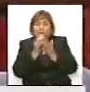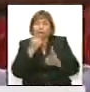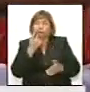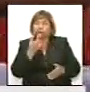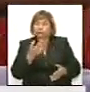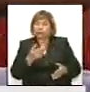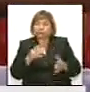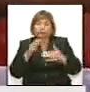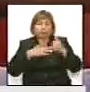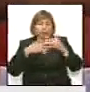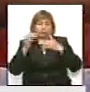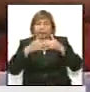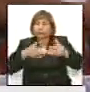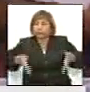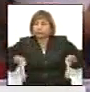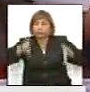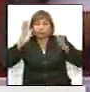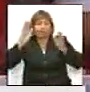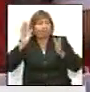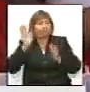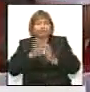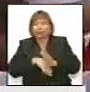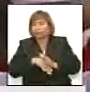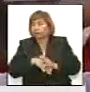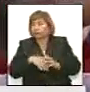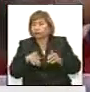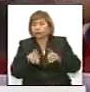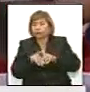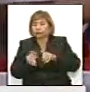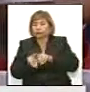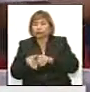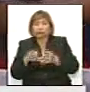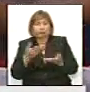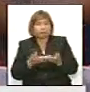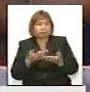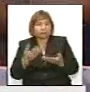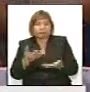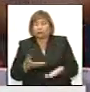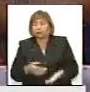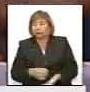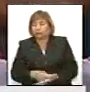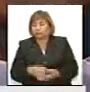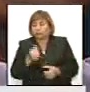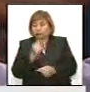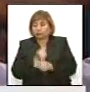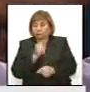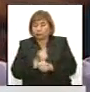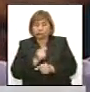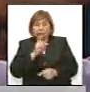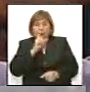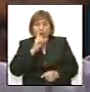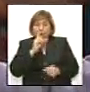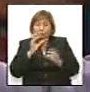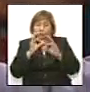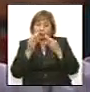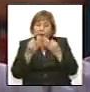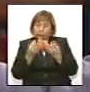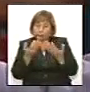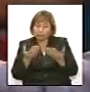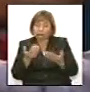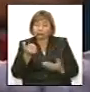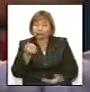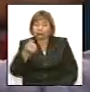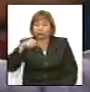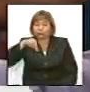la infraestructura, ¿no? Una infraestructura precaria, pero también tenemos que resaltar el trabajo de los padres, ¿no? Que está representado por las